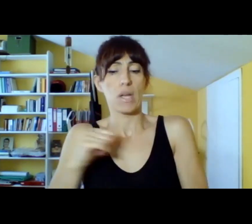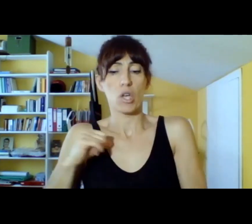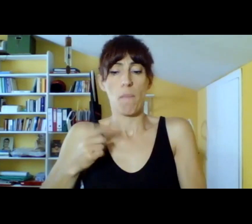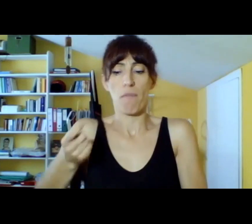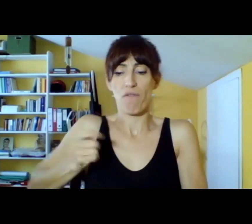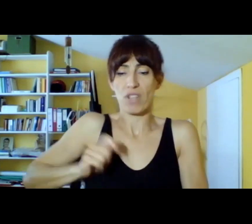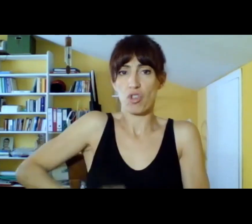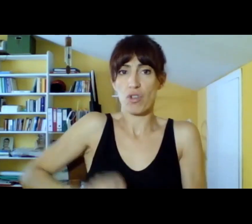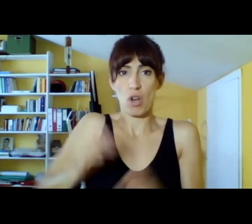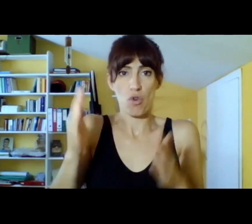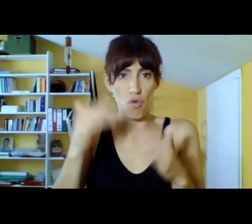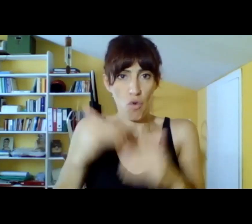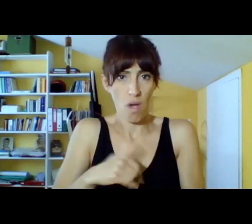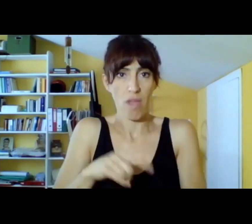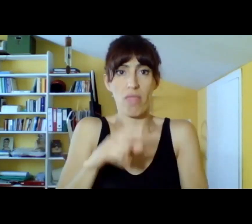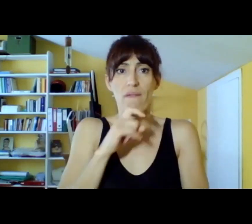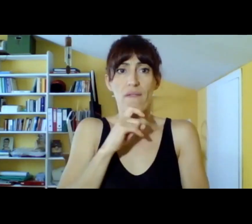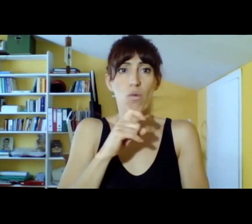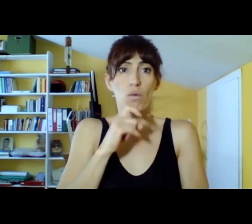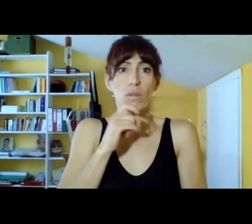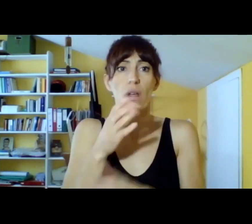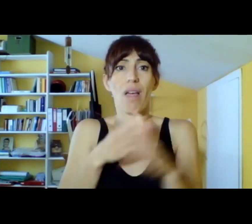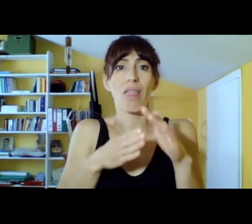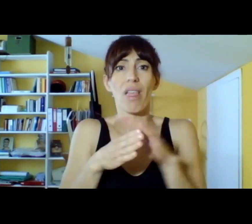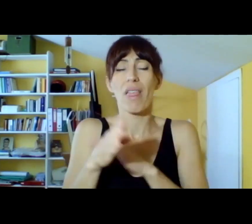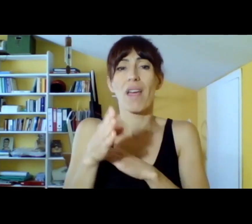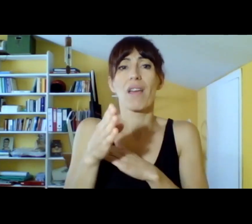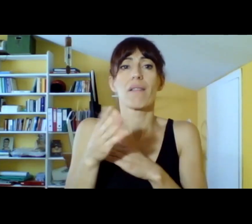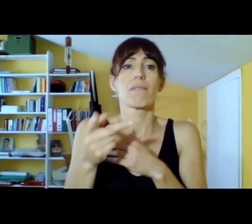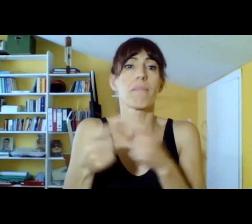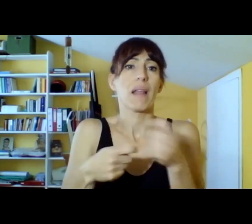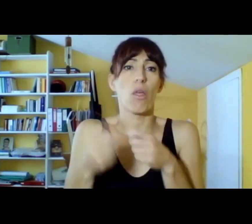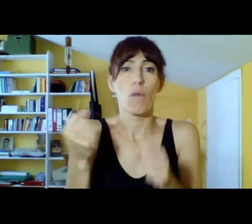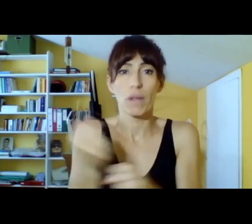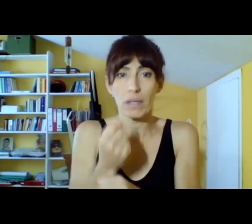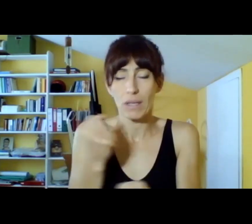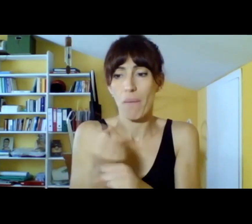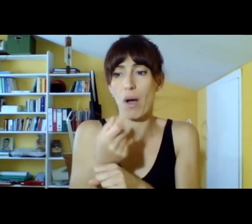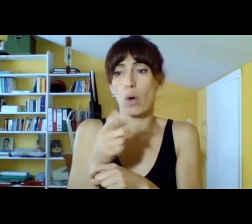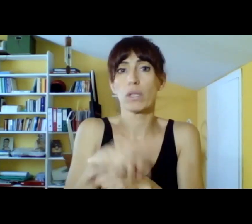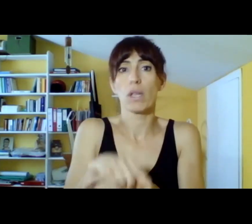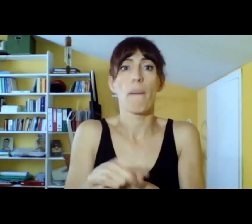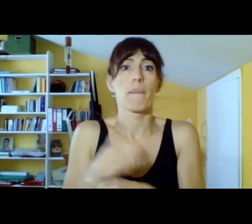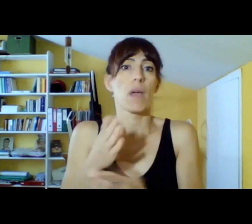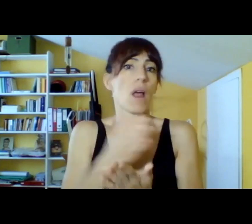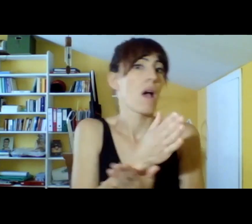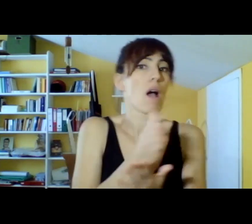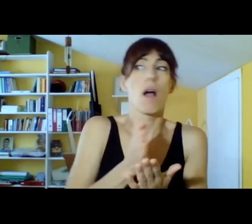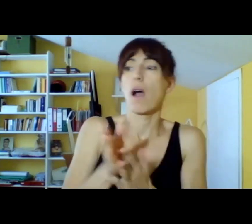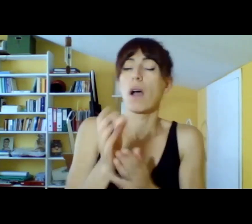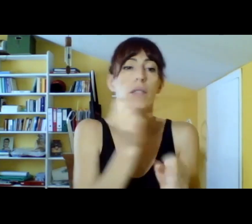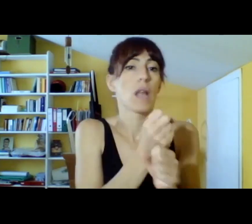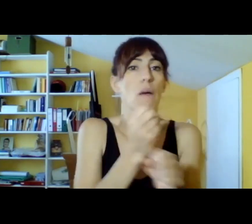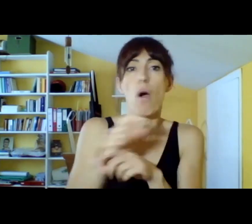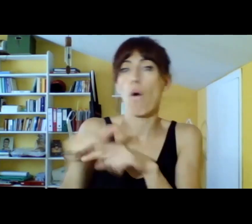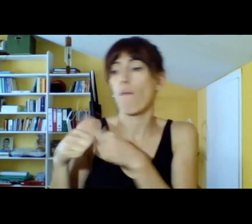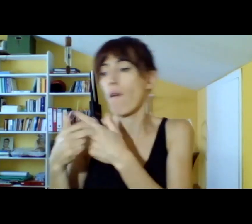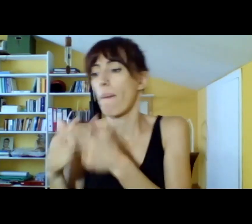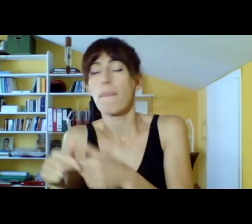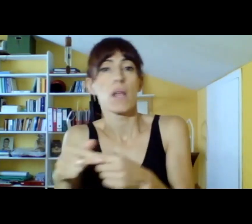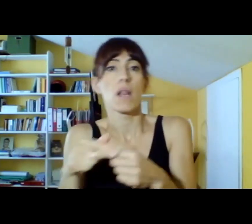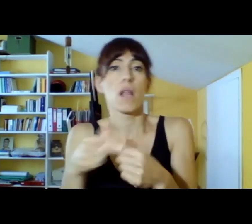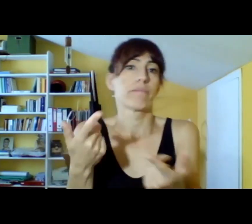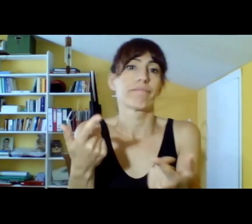profesionalmente, las dificultades para acceder al mercado de trabajo y sobre todo para conciliar la vida personal y familiar y laboral. Muchas